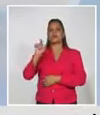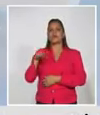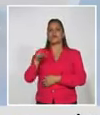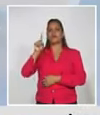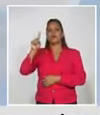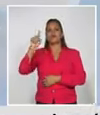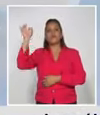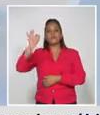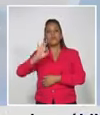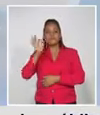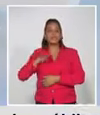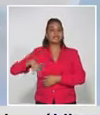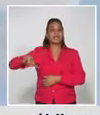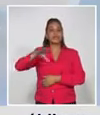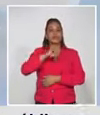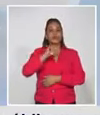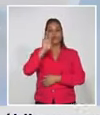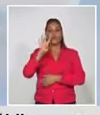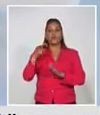todos,